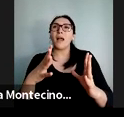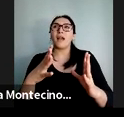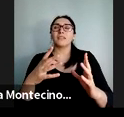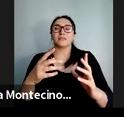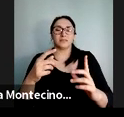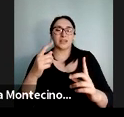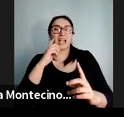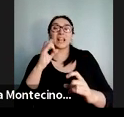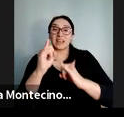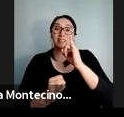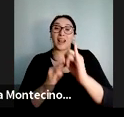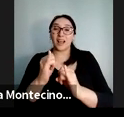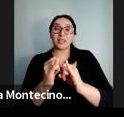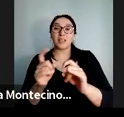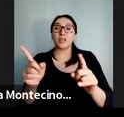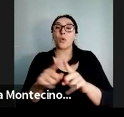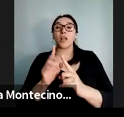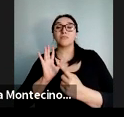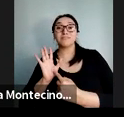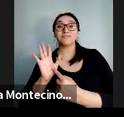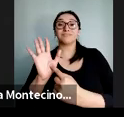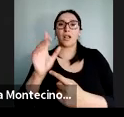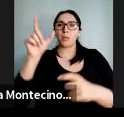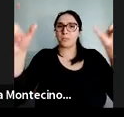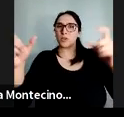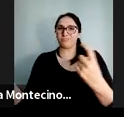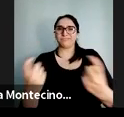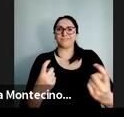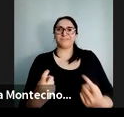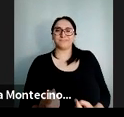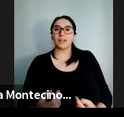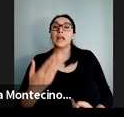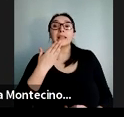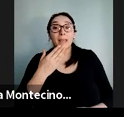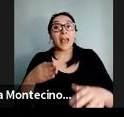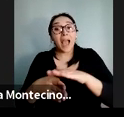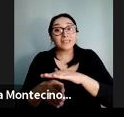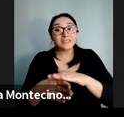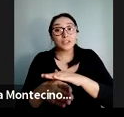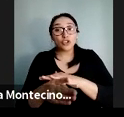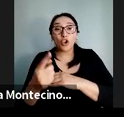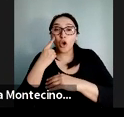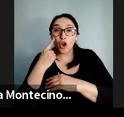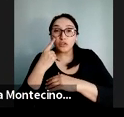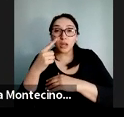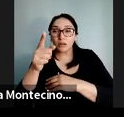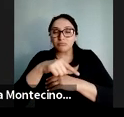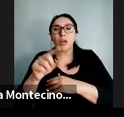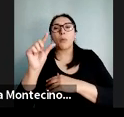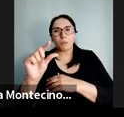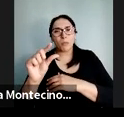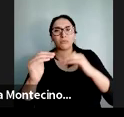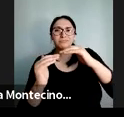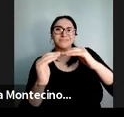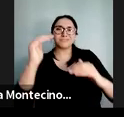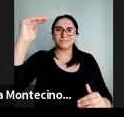y en distintas plataformas, sino que además hay que sumarle una brecha de acceso y de conocimiento. Sobre todo nosotras como mujeres, no